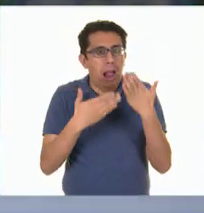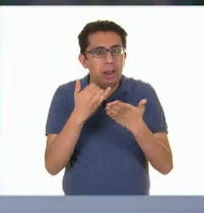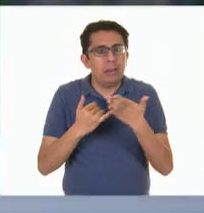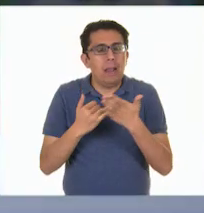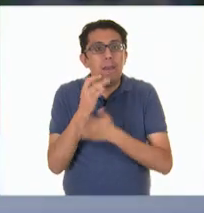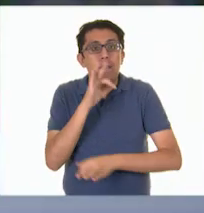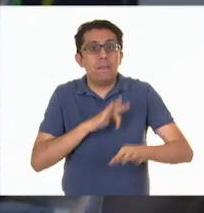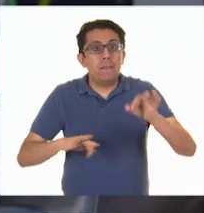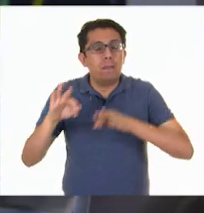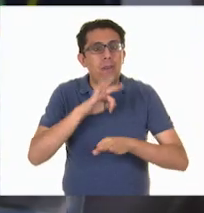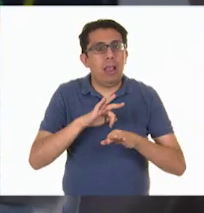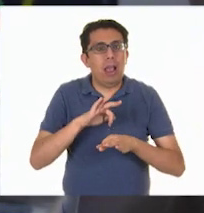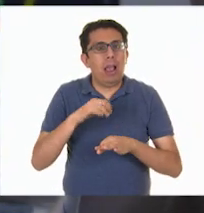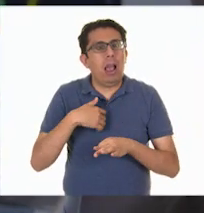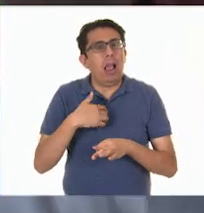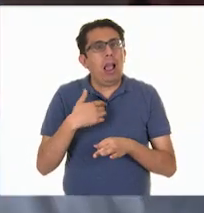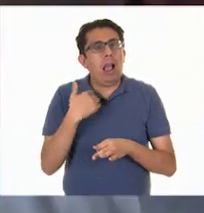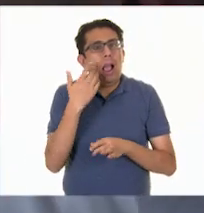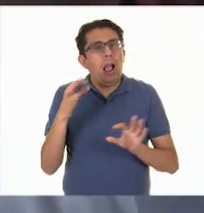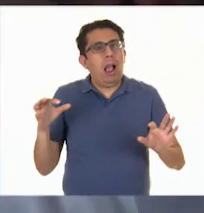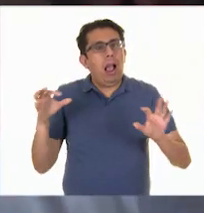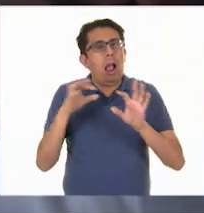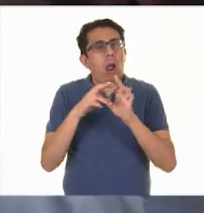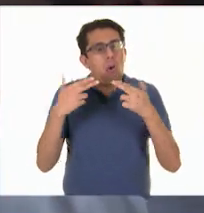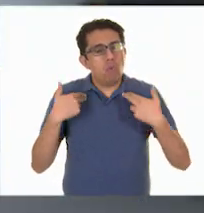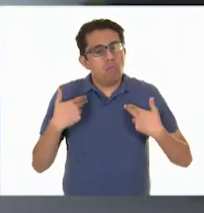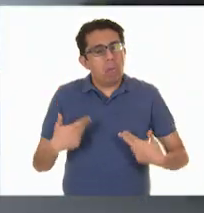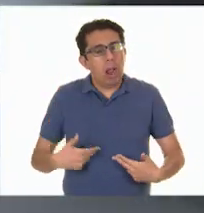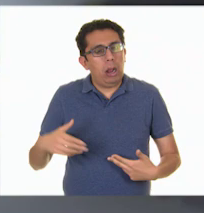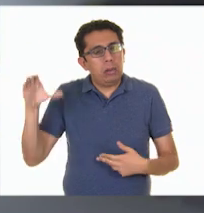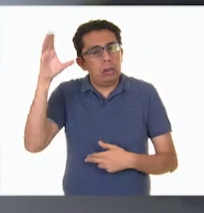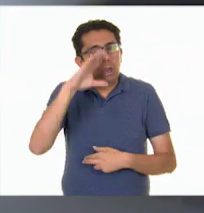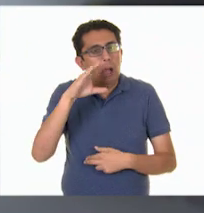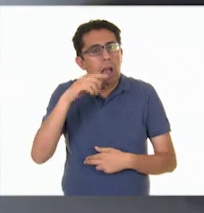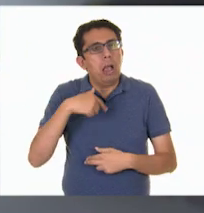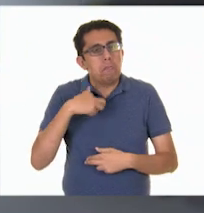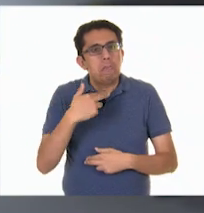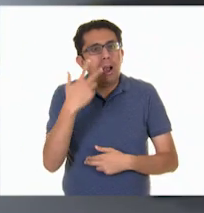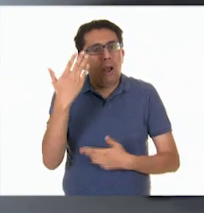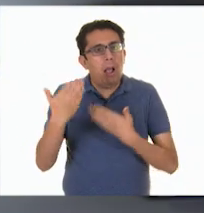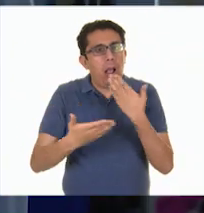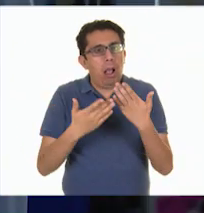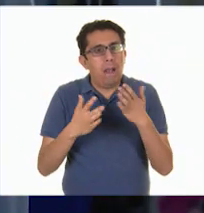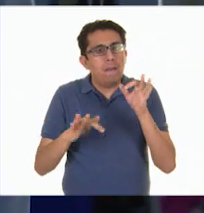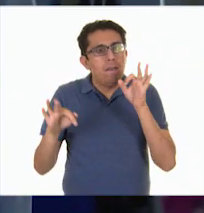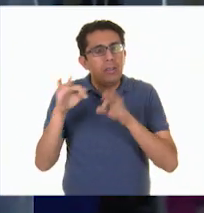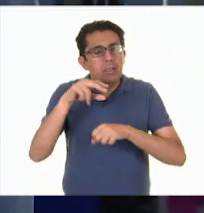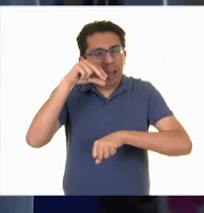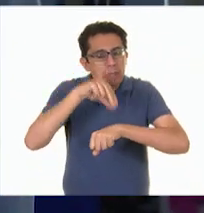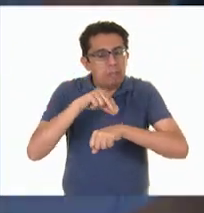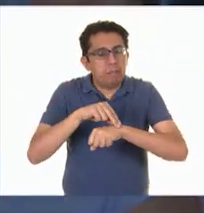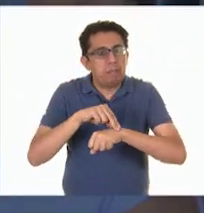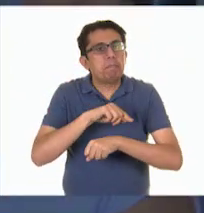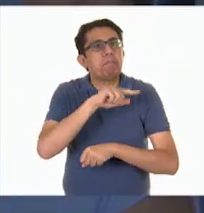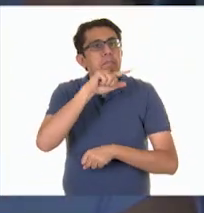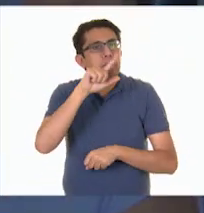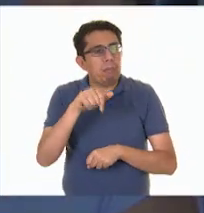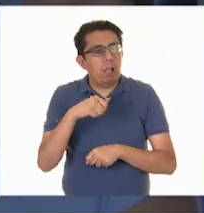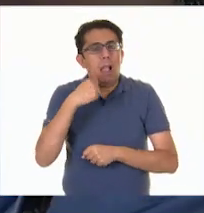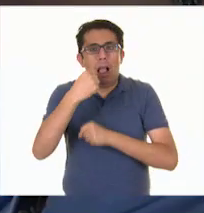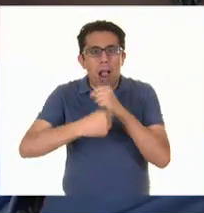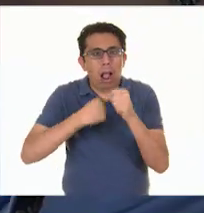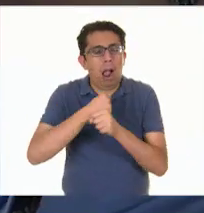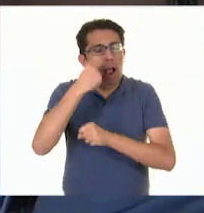fueron mis ganas de conectar con el lado humano de la ciencia lo que me llevó a estudiar física médica. Después de muchos